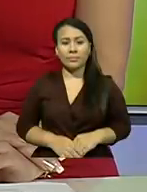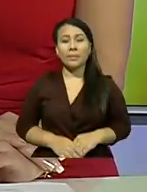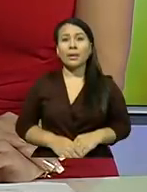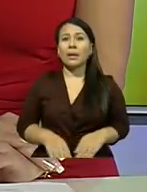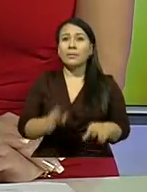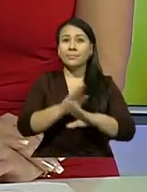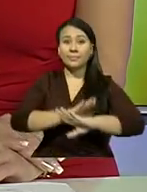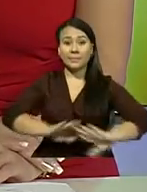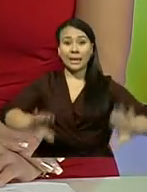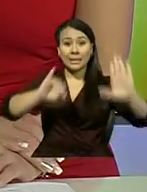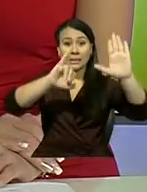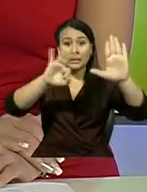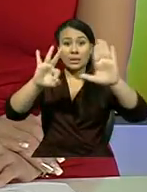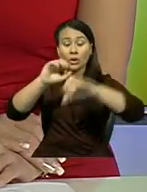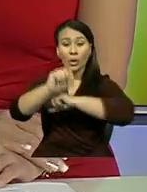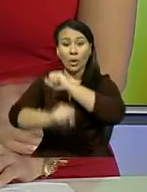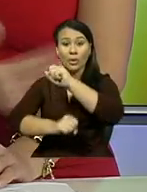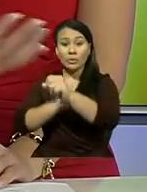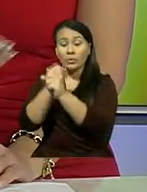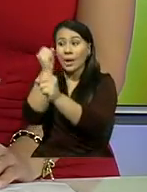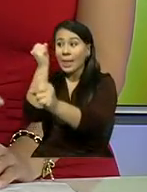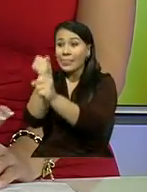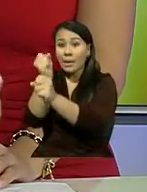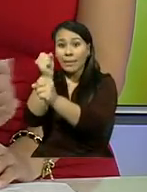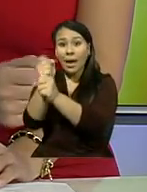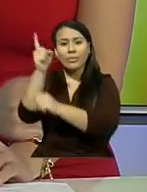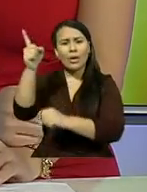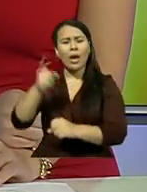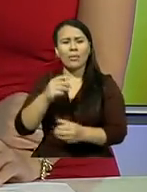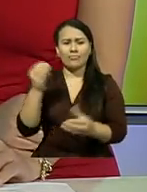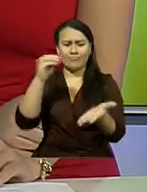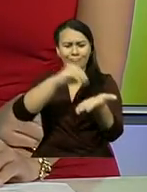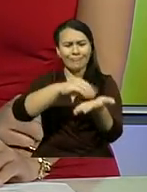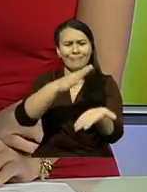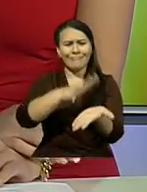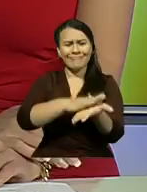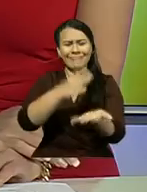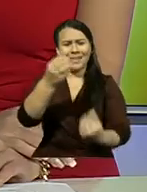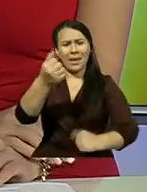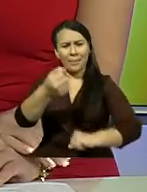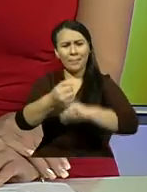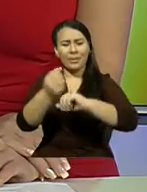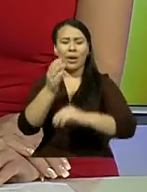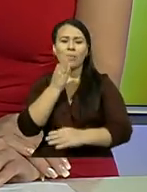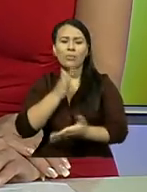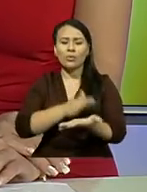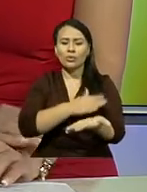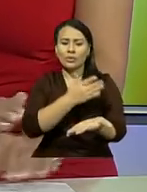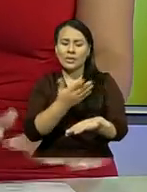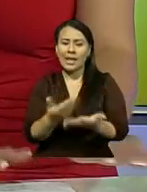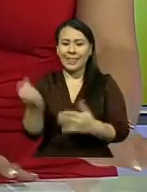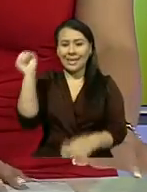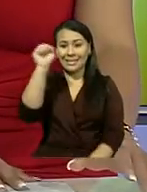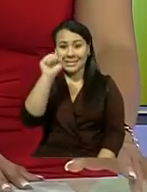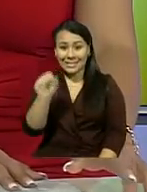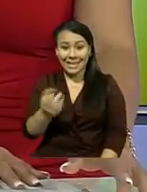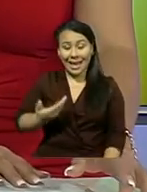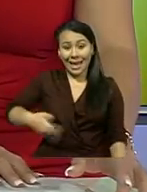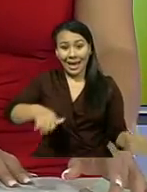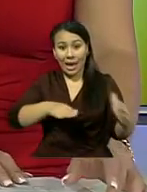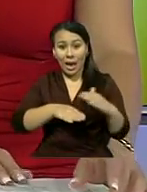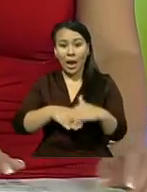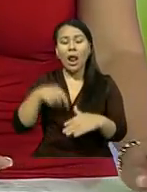Tras 68 años de trayectoria y aporte a la música ecuatoriana y en particular a la cumbia andina, Medardo Luz